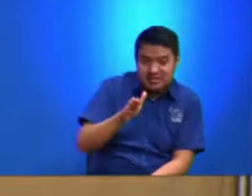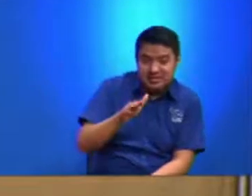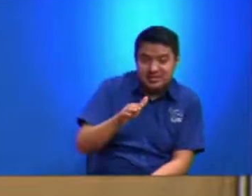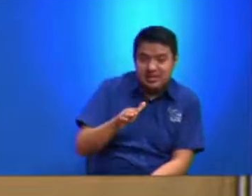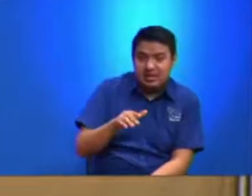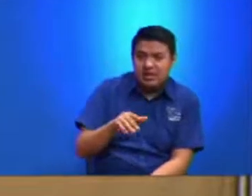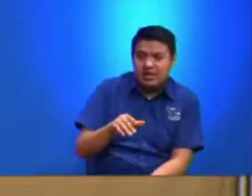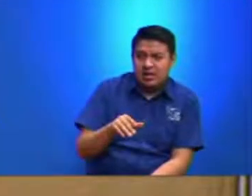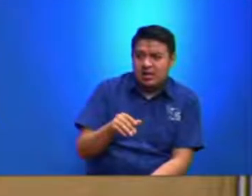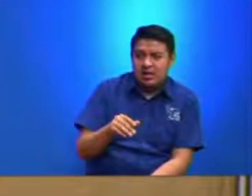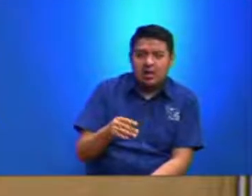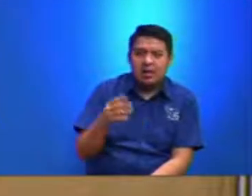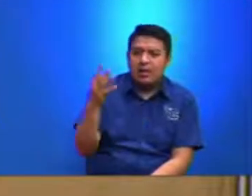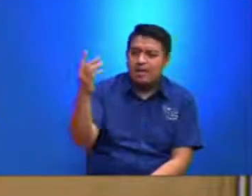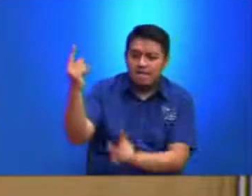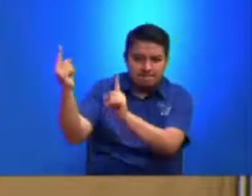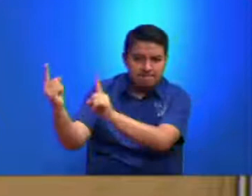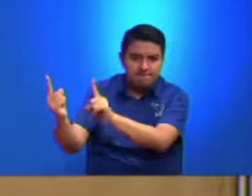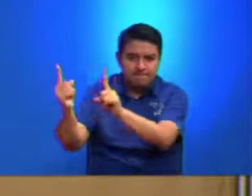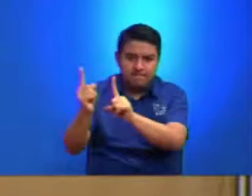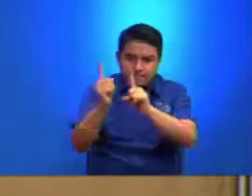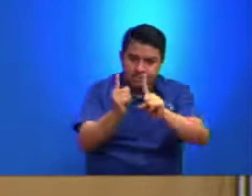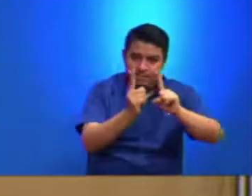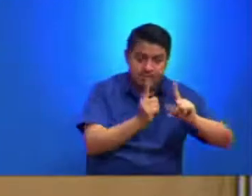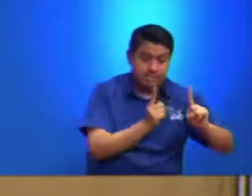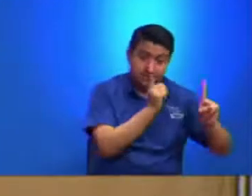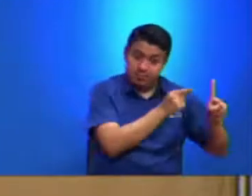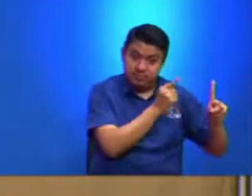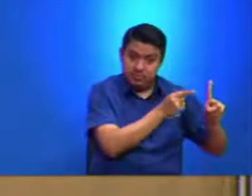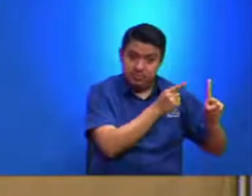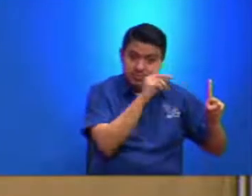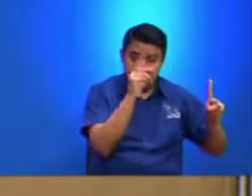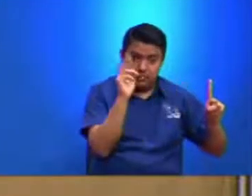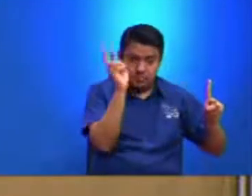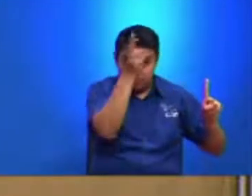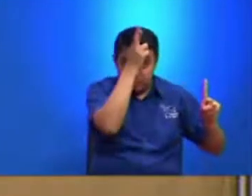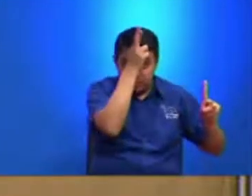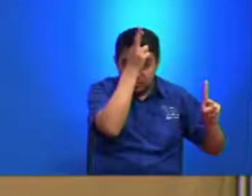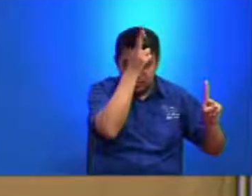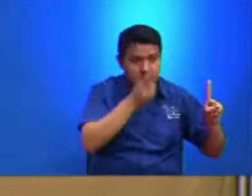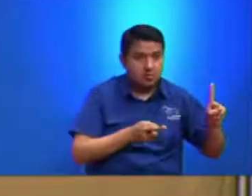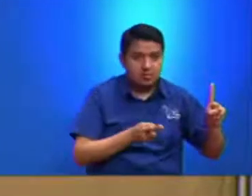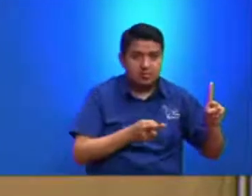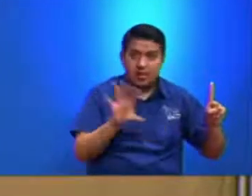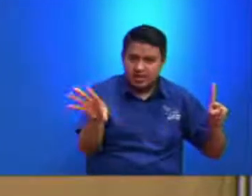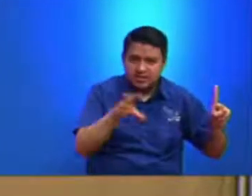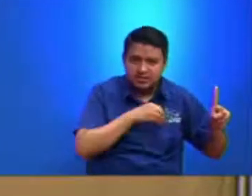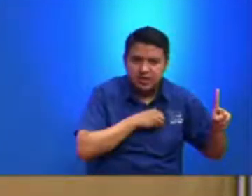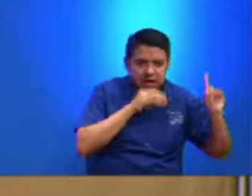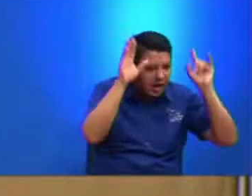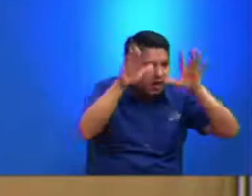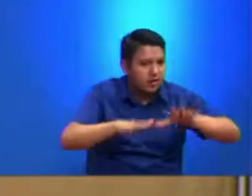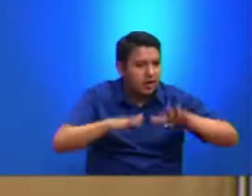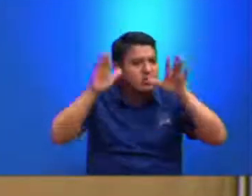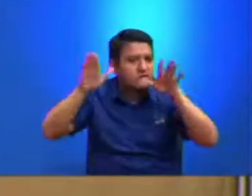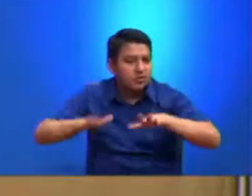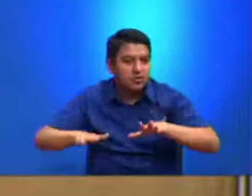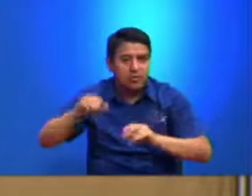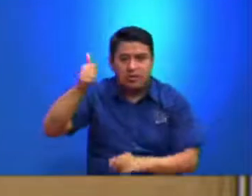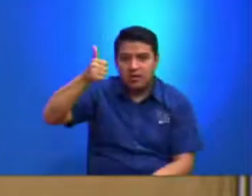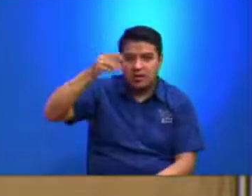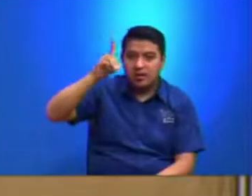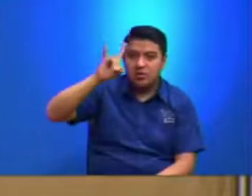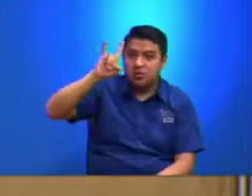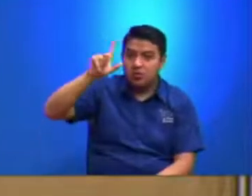ponerle ojo a eso. Pero el que lo están adulando no debe de permitir que lo adulen.